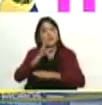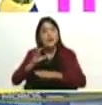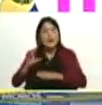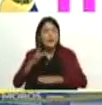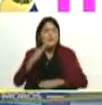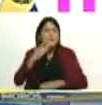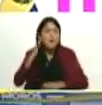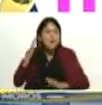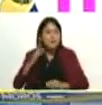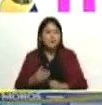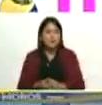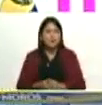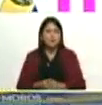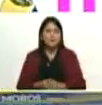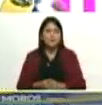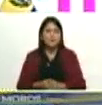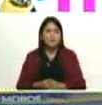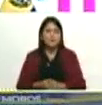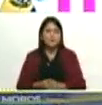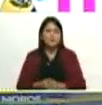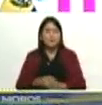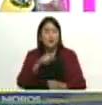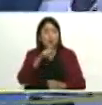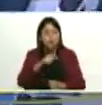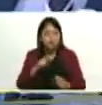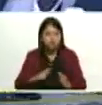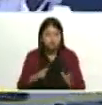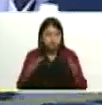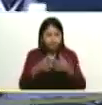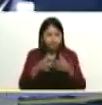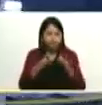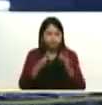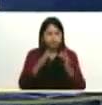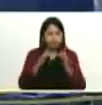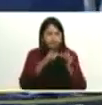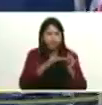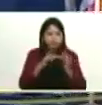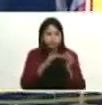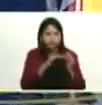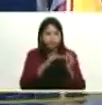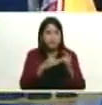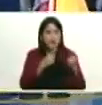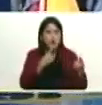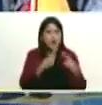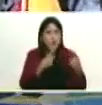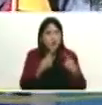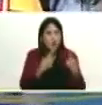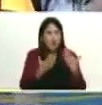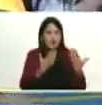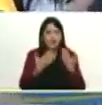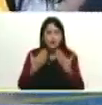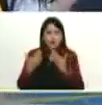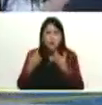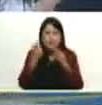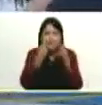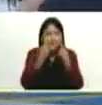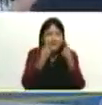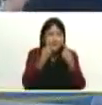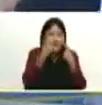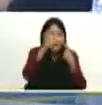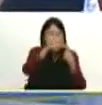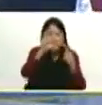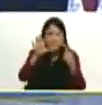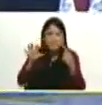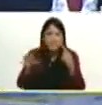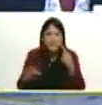Si hubiéramos tenido un punto de concentración, de comunicación, de coordinación, para ver las experiencias, las